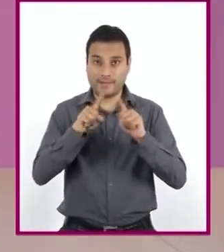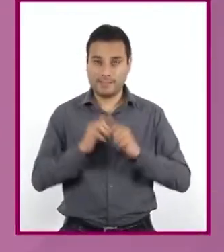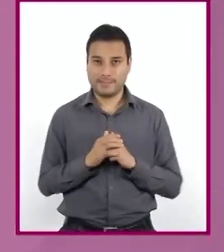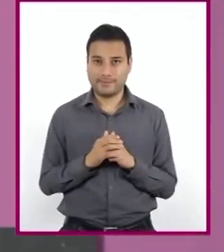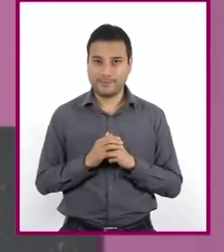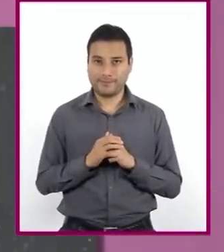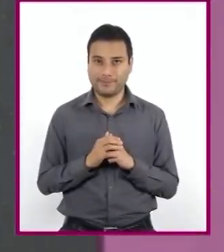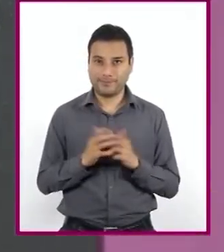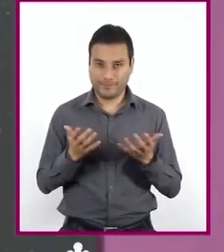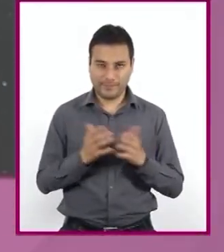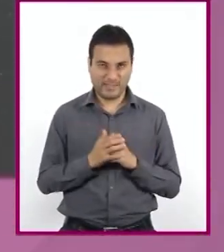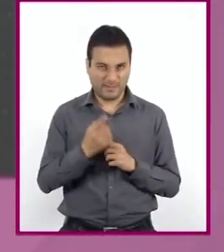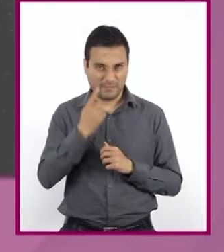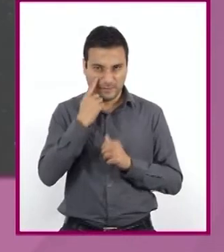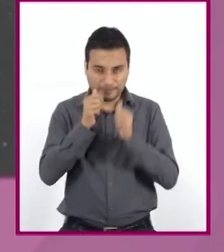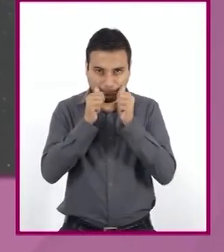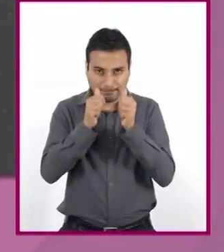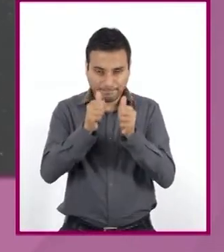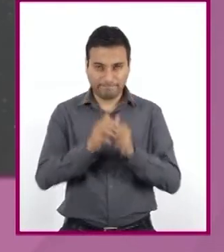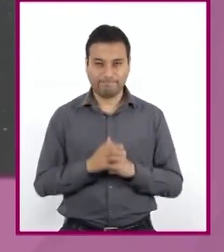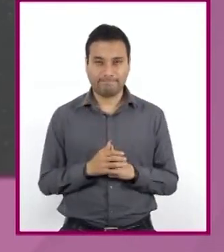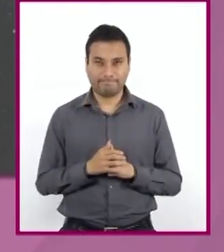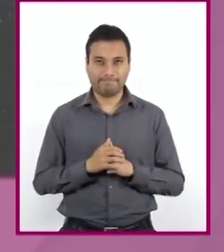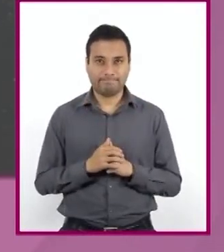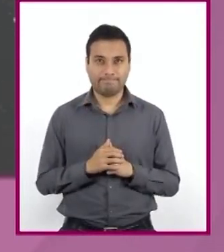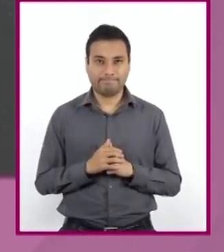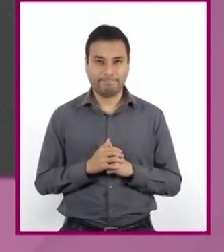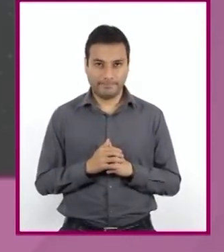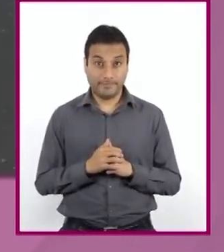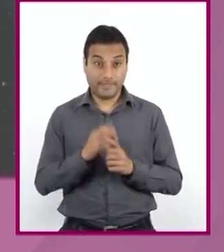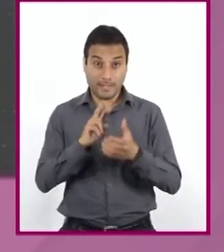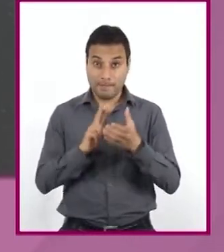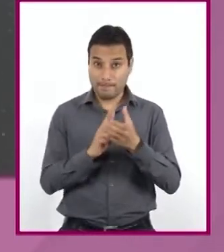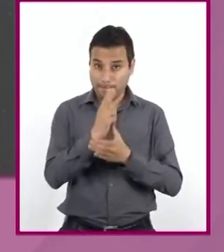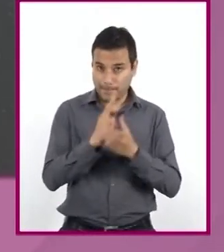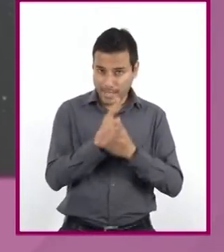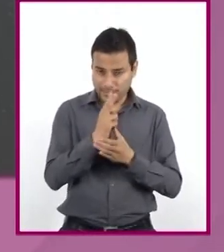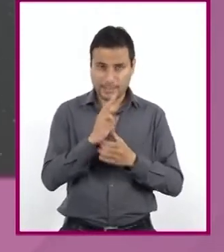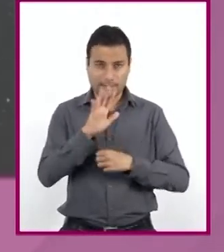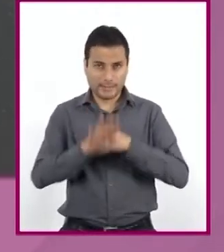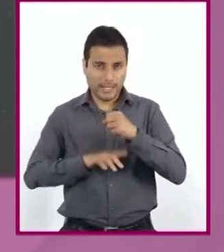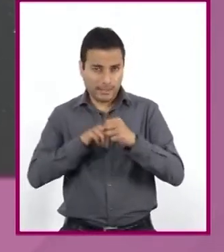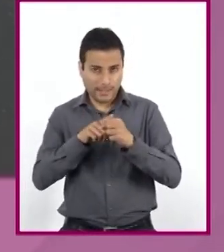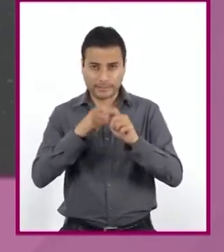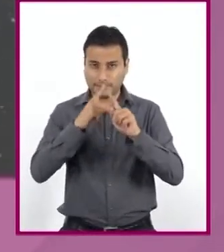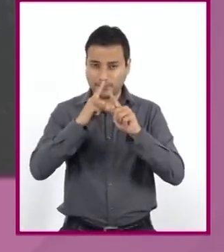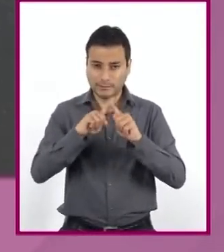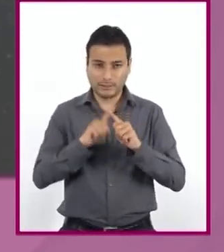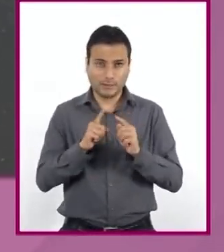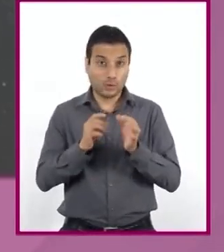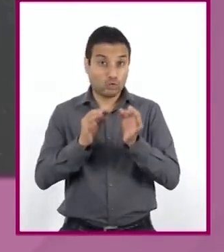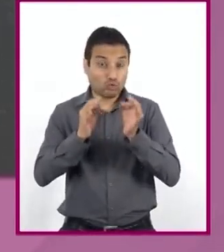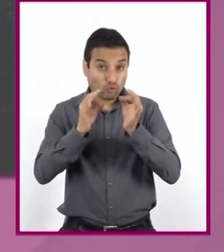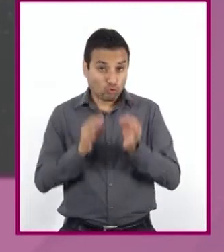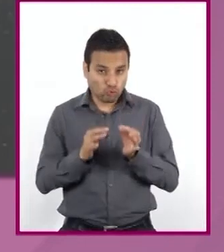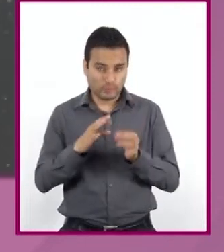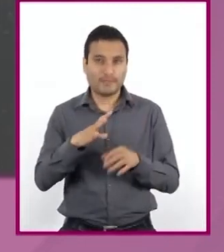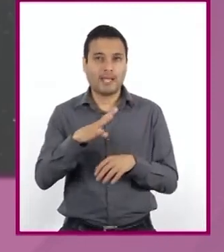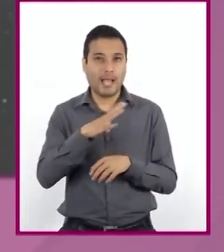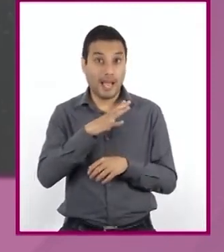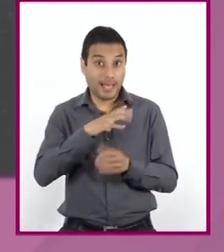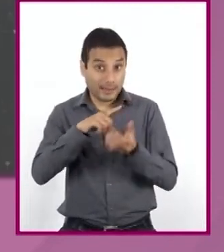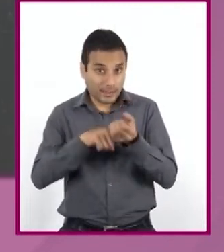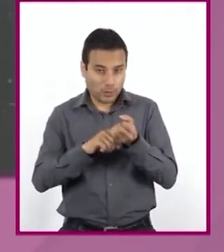Escuchemos. Los organismos vivos de nuestro planeta están conformados por más de 20